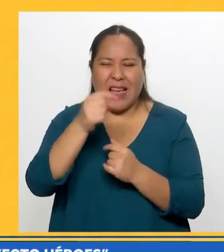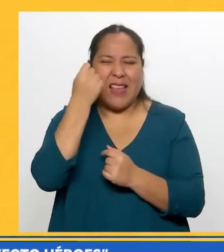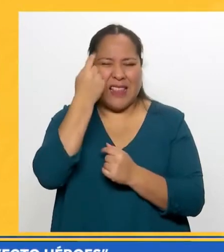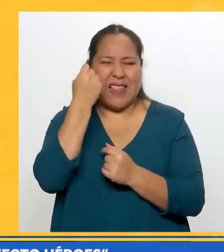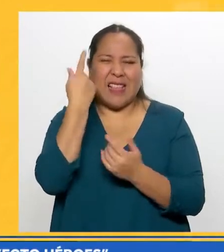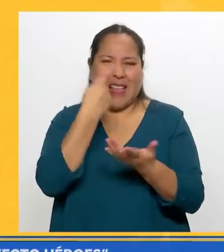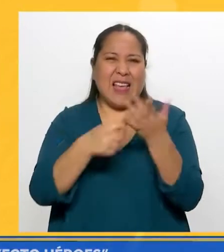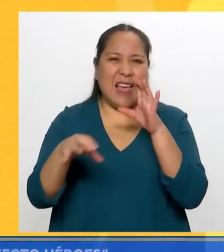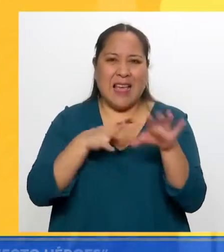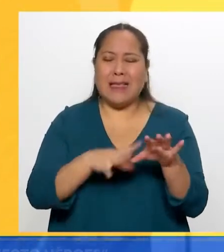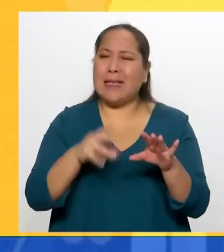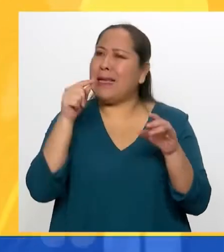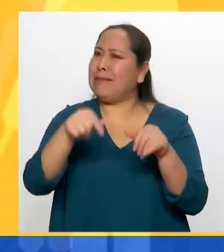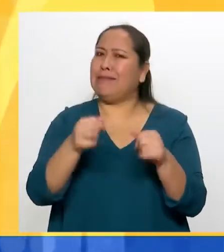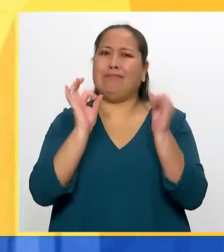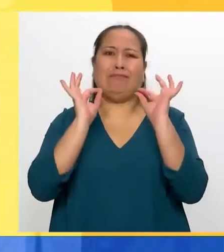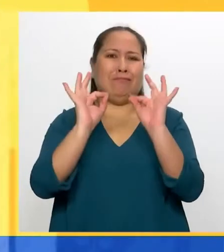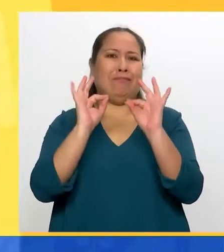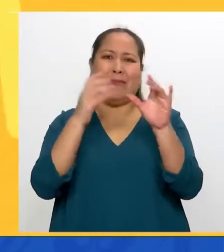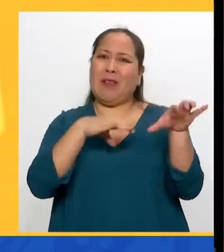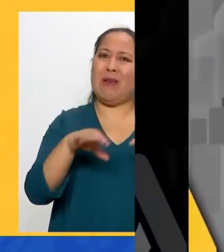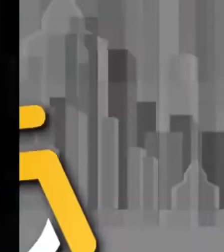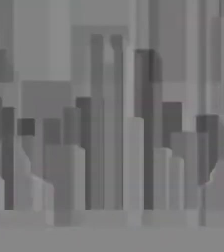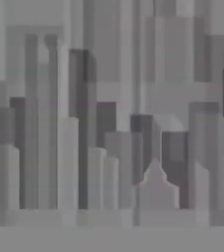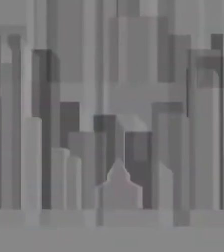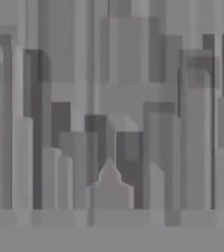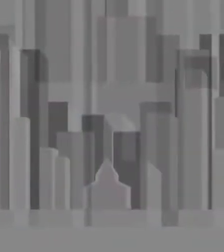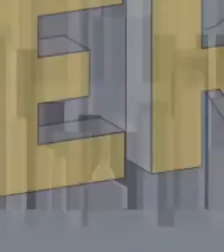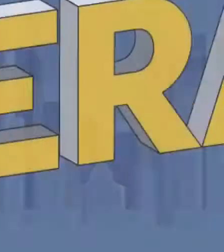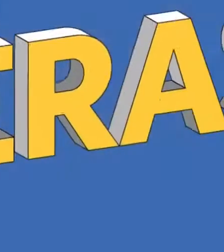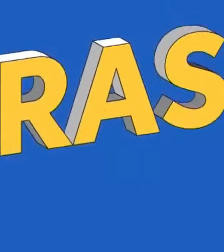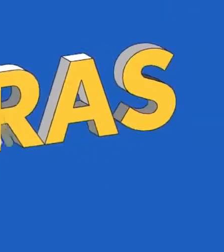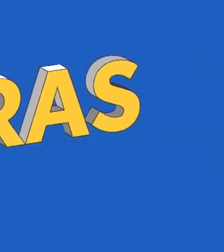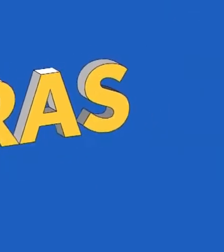es lo que tiene que hacer y lo ejecuta magistralmente.